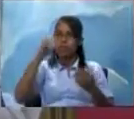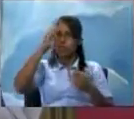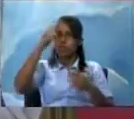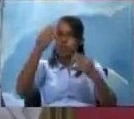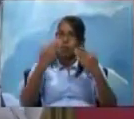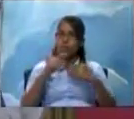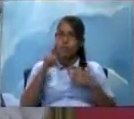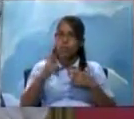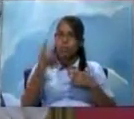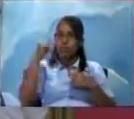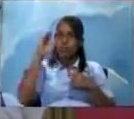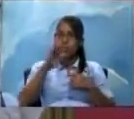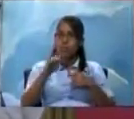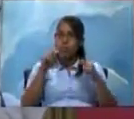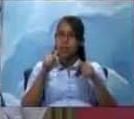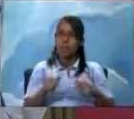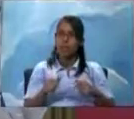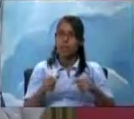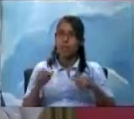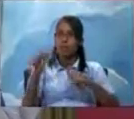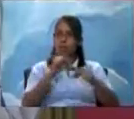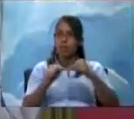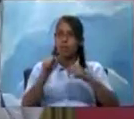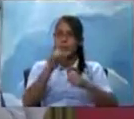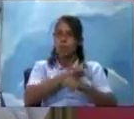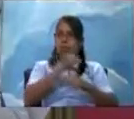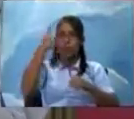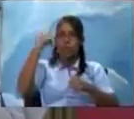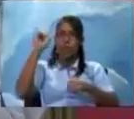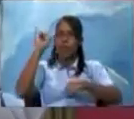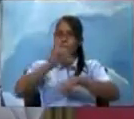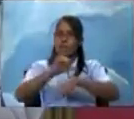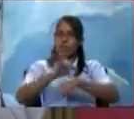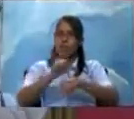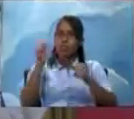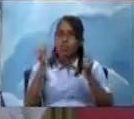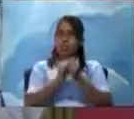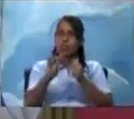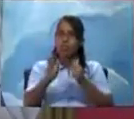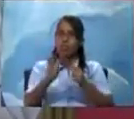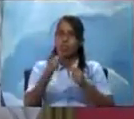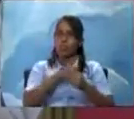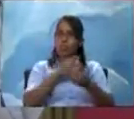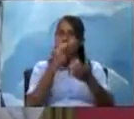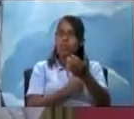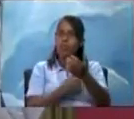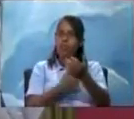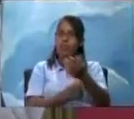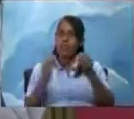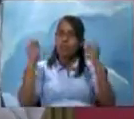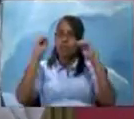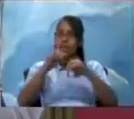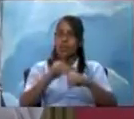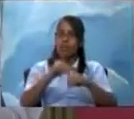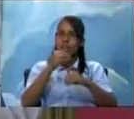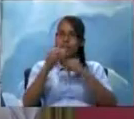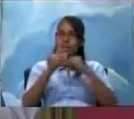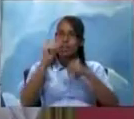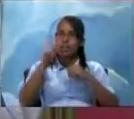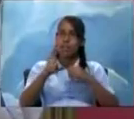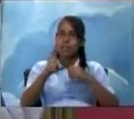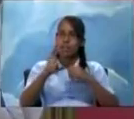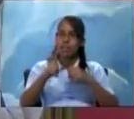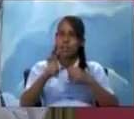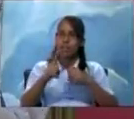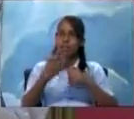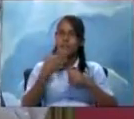nos va a dar eso, y por eso estamos aquí, movidos por la iglesia, con una firma, movidos con unos hermanos, estamos aquí haciendo